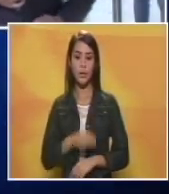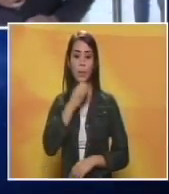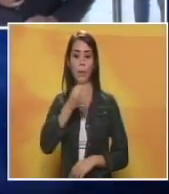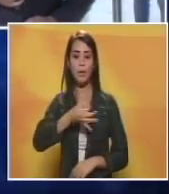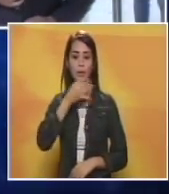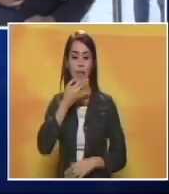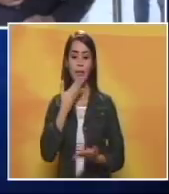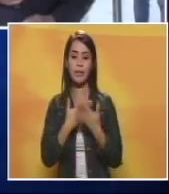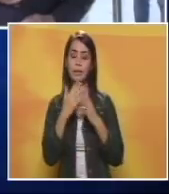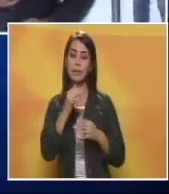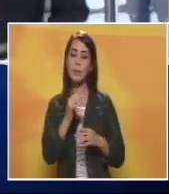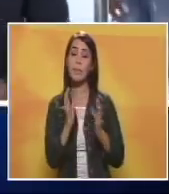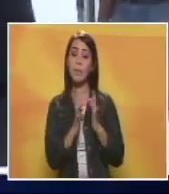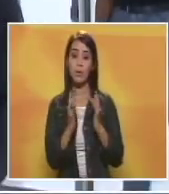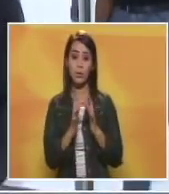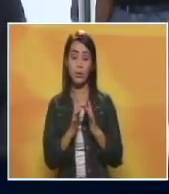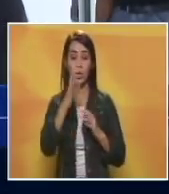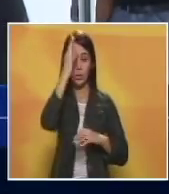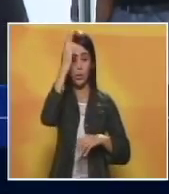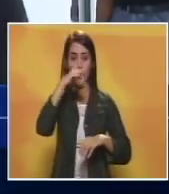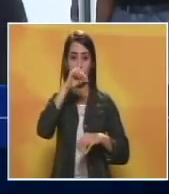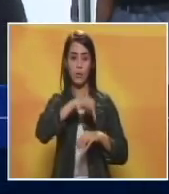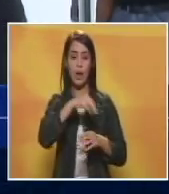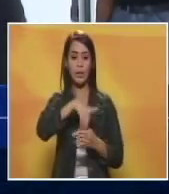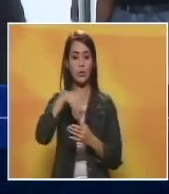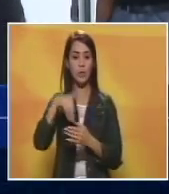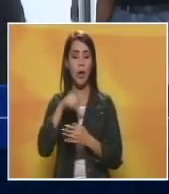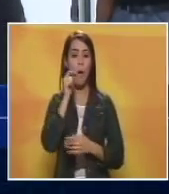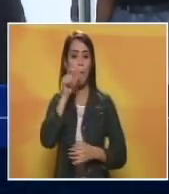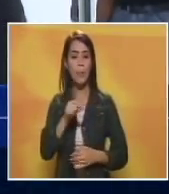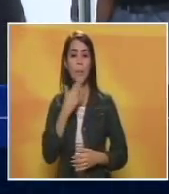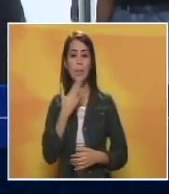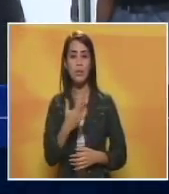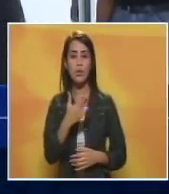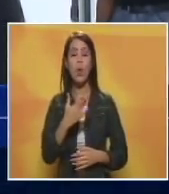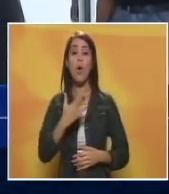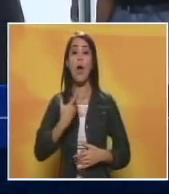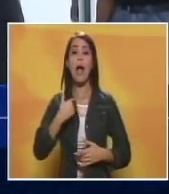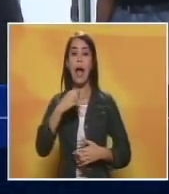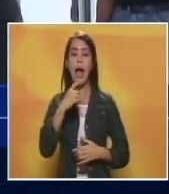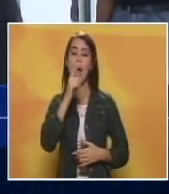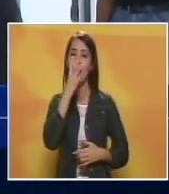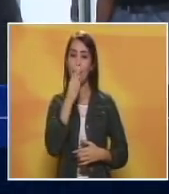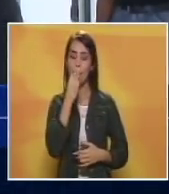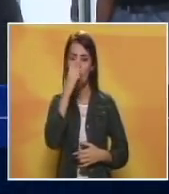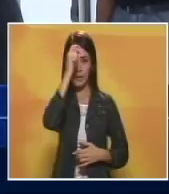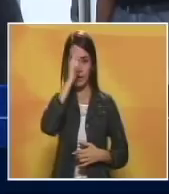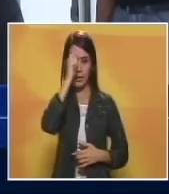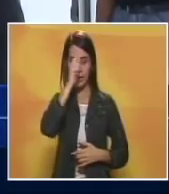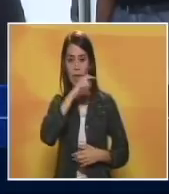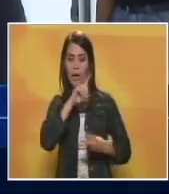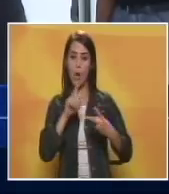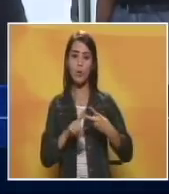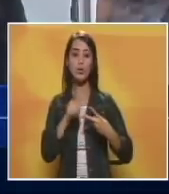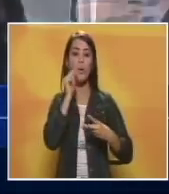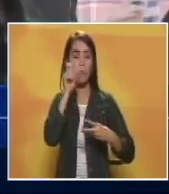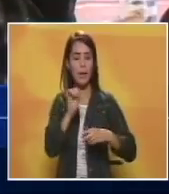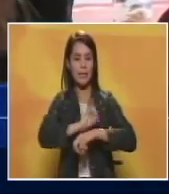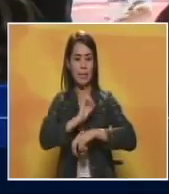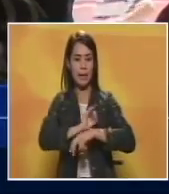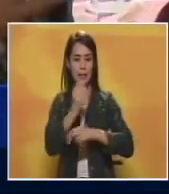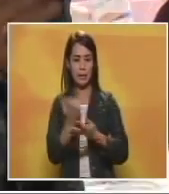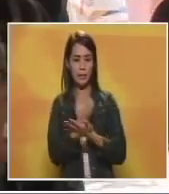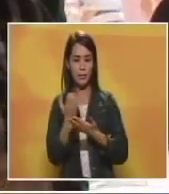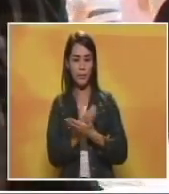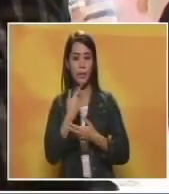buenas tardes. Desde el Consejo Nacional Electoral, Luis Ratti exhortó a Henry Falcón, a Javier Bertucci y a Reinaldo Quijada